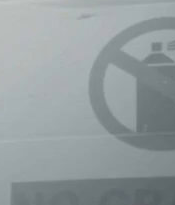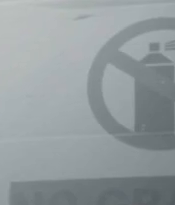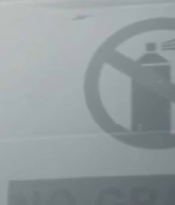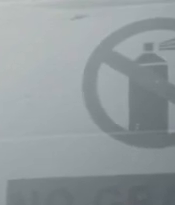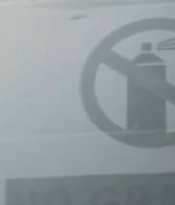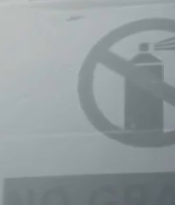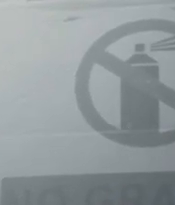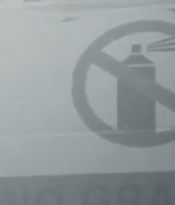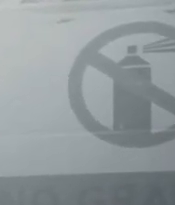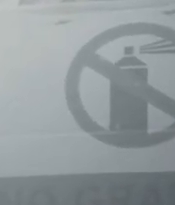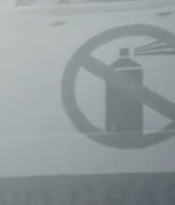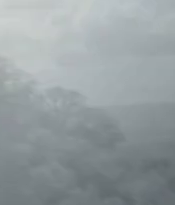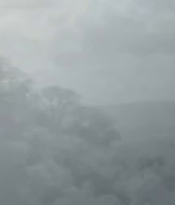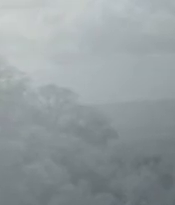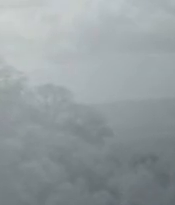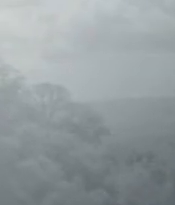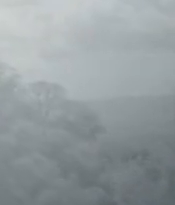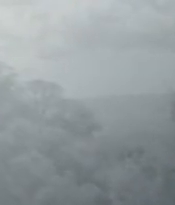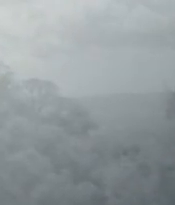Por Canal 28.